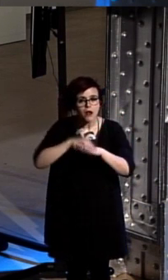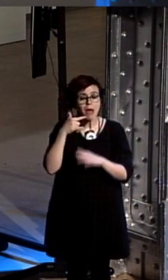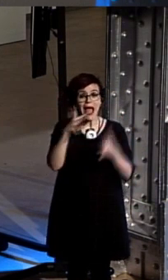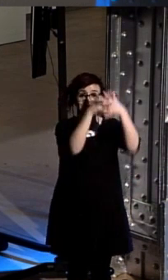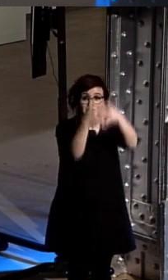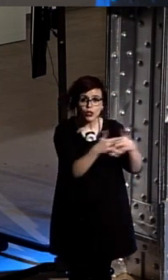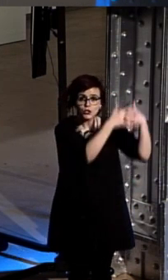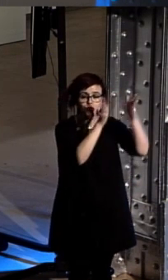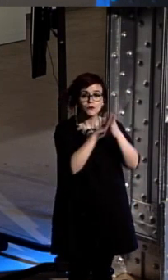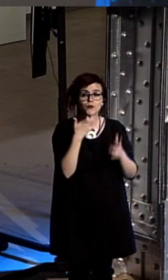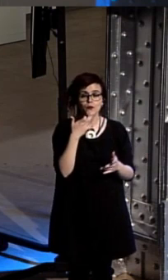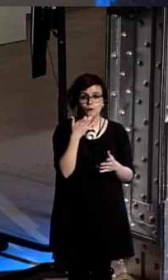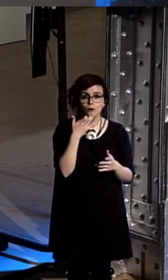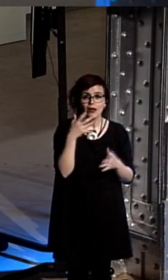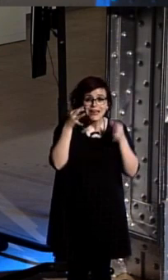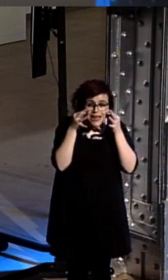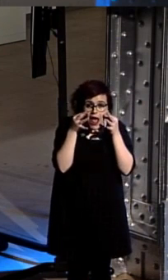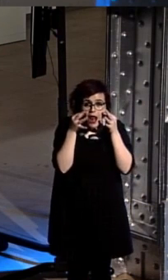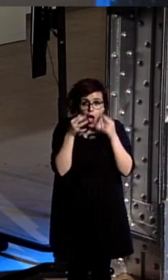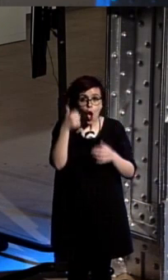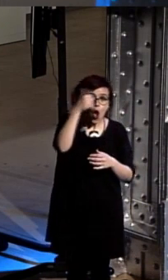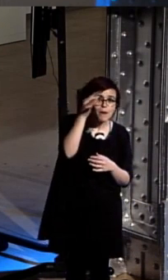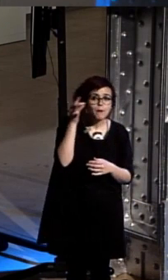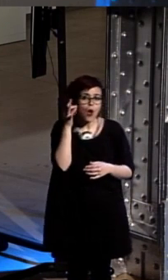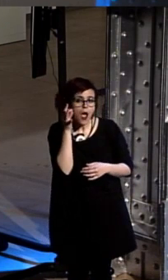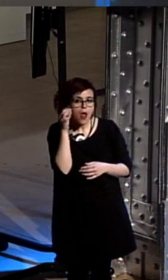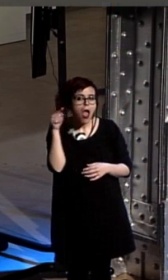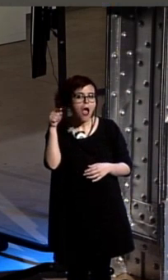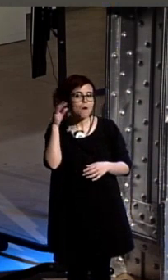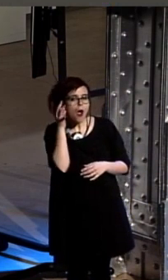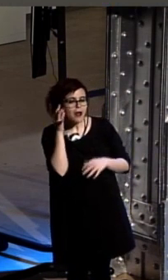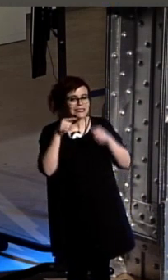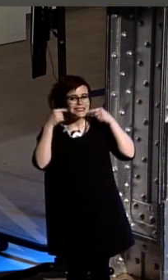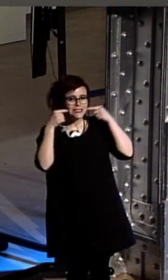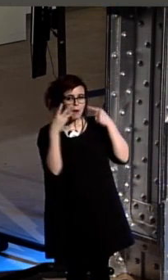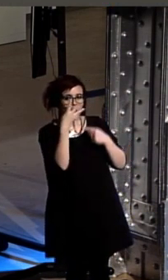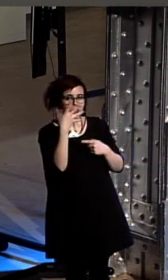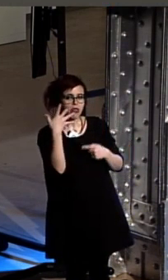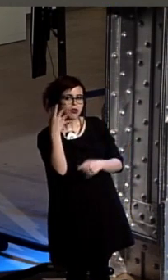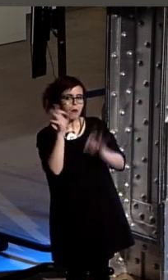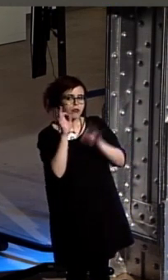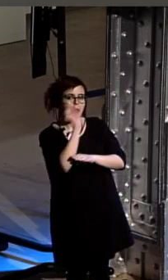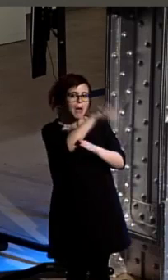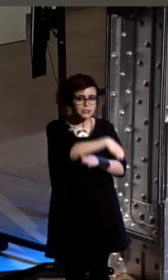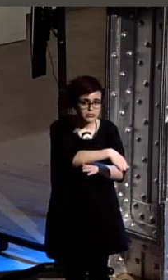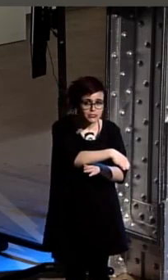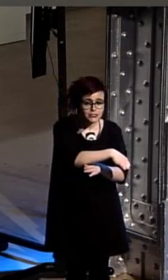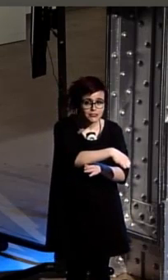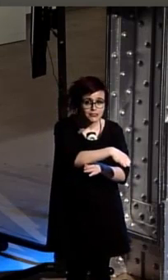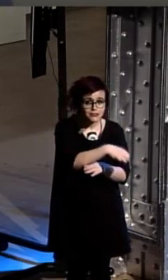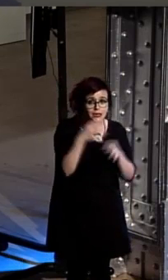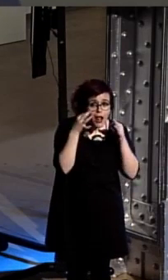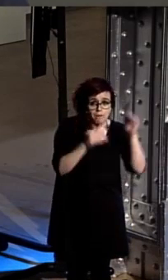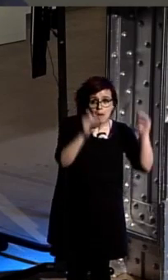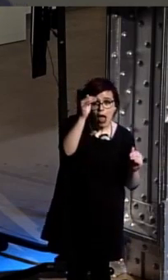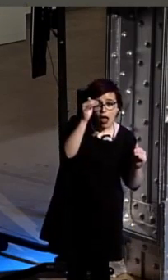Estados Unidos las mujeres sonríen un 40% más que los hombres. ¿Os sorprende este dato o os parece una cosa normal que las mujeres sonrían